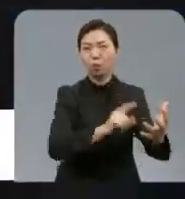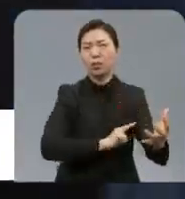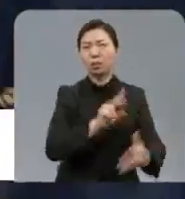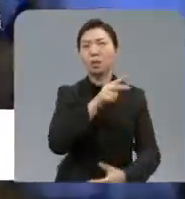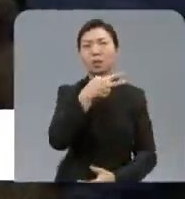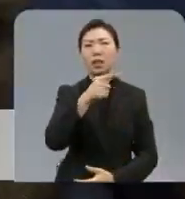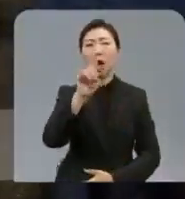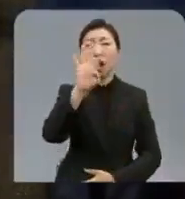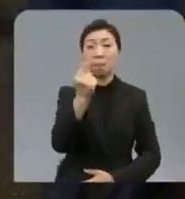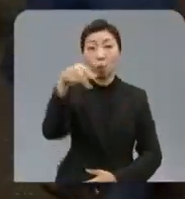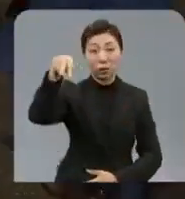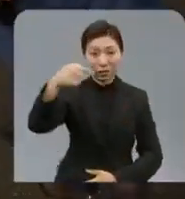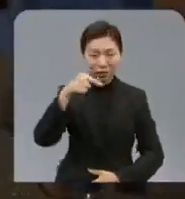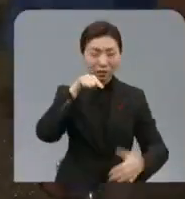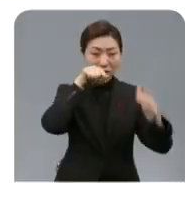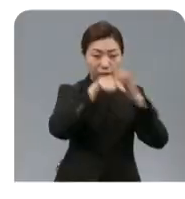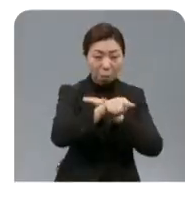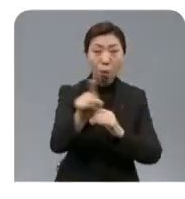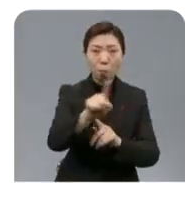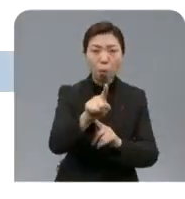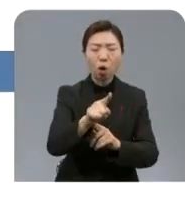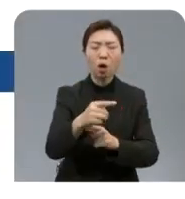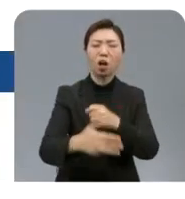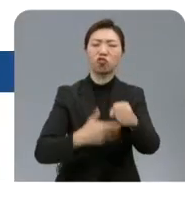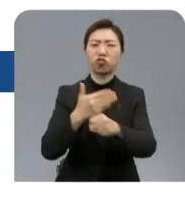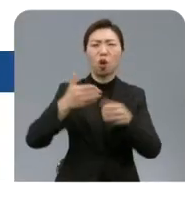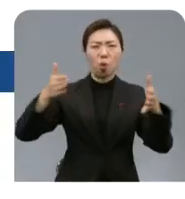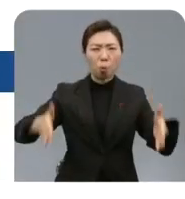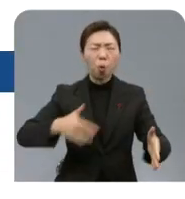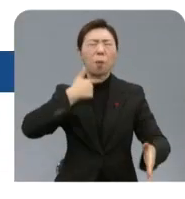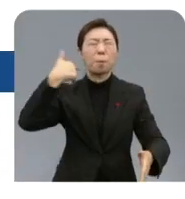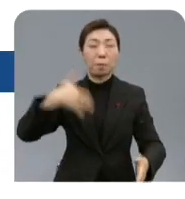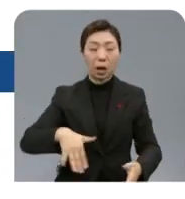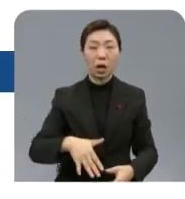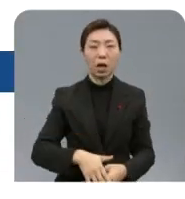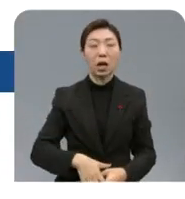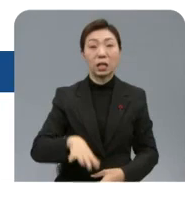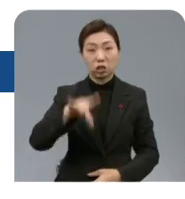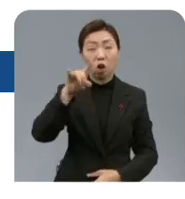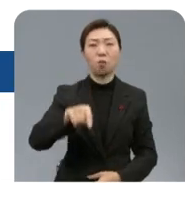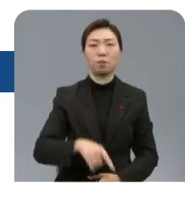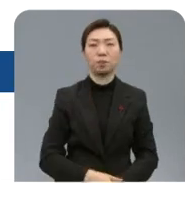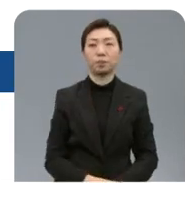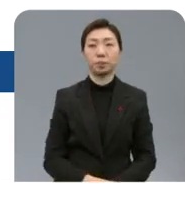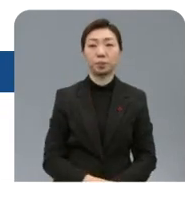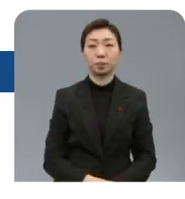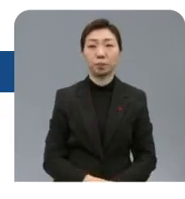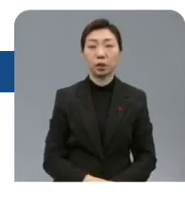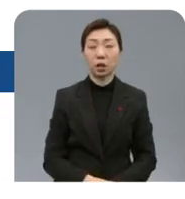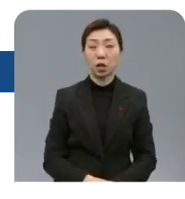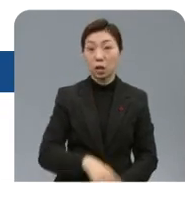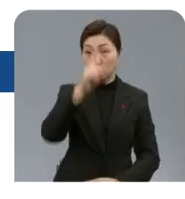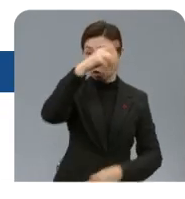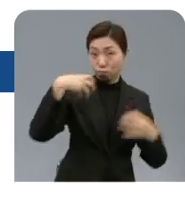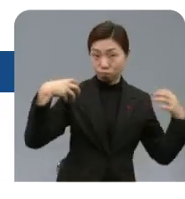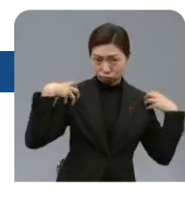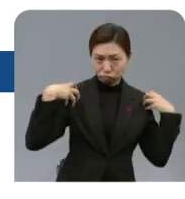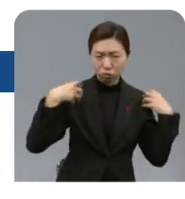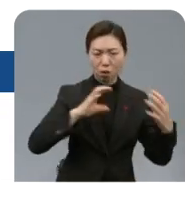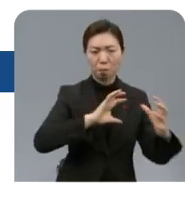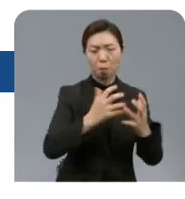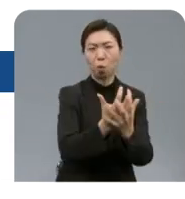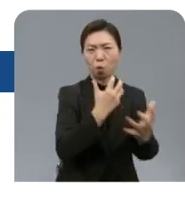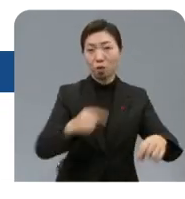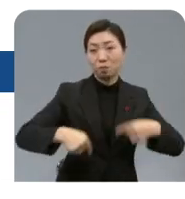explicó desde dubái que una de las tareas del gobierno es apoyar a las empresas a detectar nuevos mercados como primera actividad